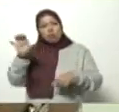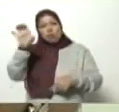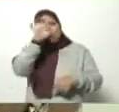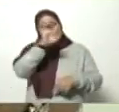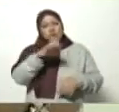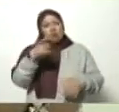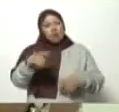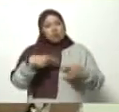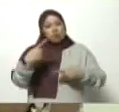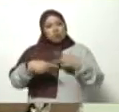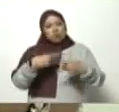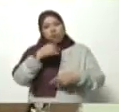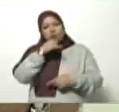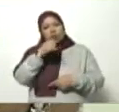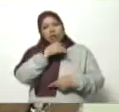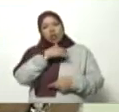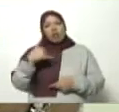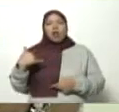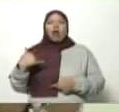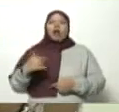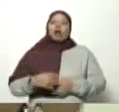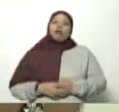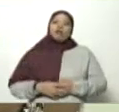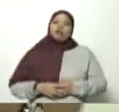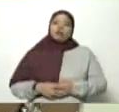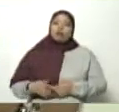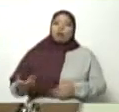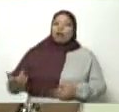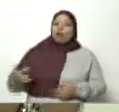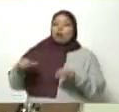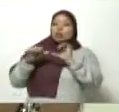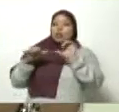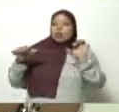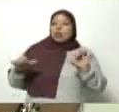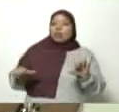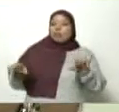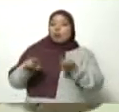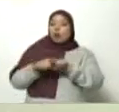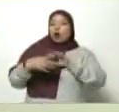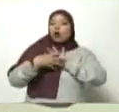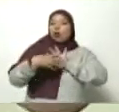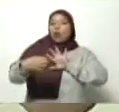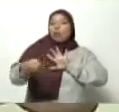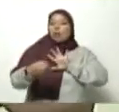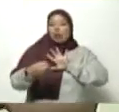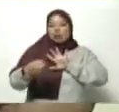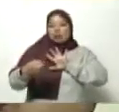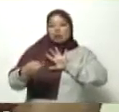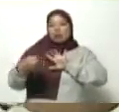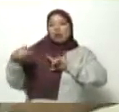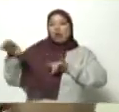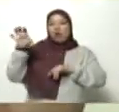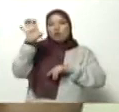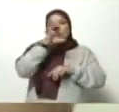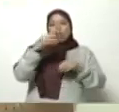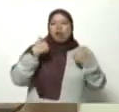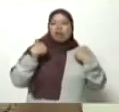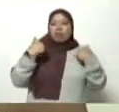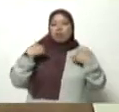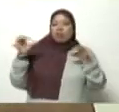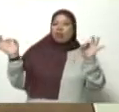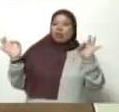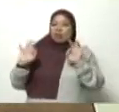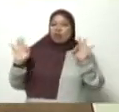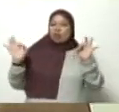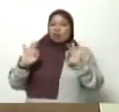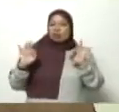las corporaciones y quieren imponer su modelo al resto de los países. Eso depende de Colombia, a nosotros no nos afecta en nada lo que